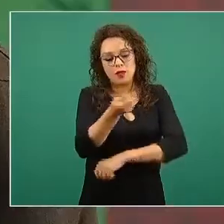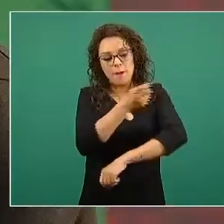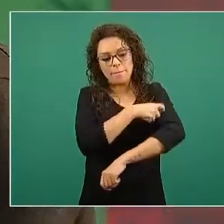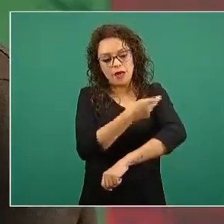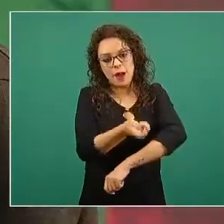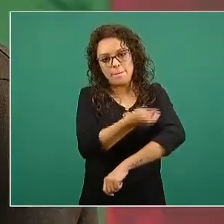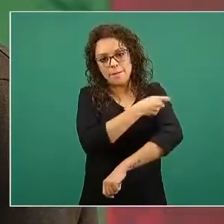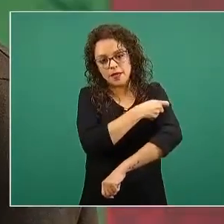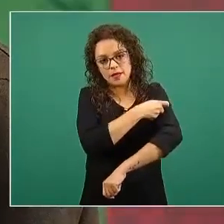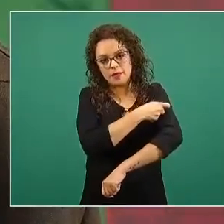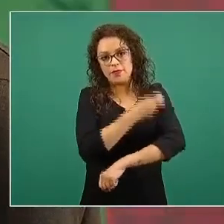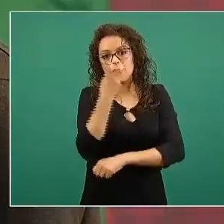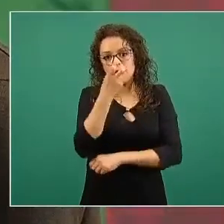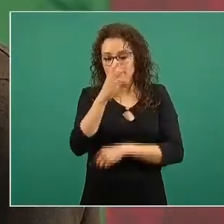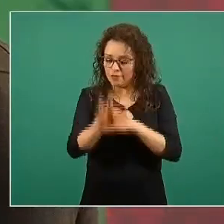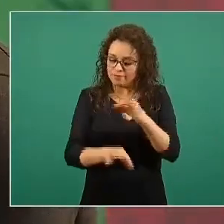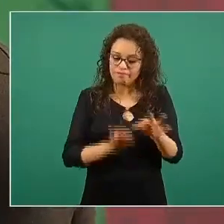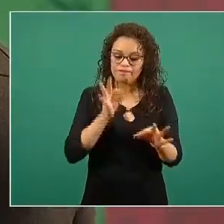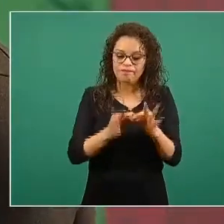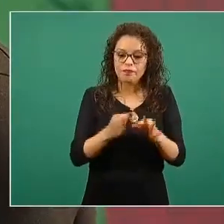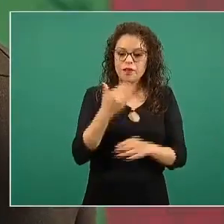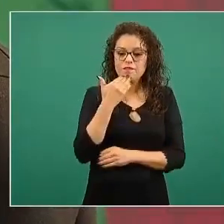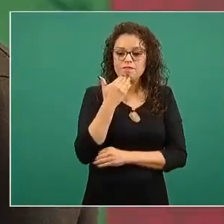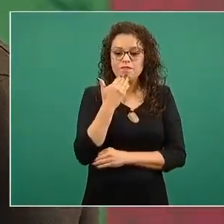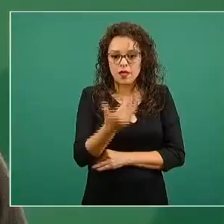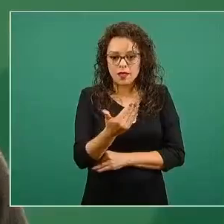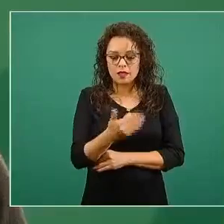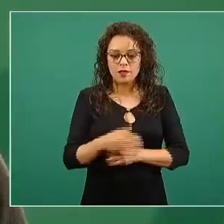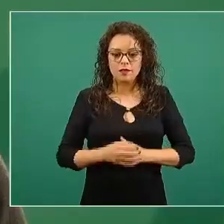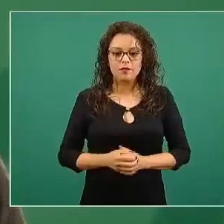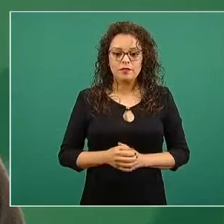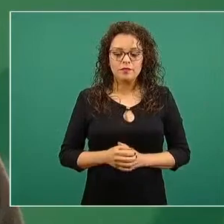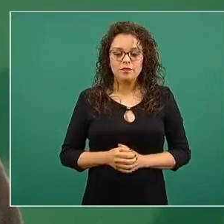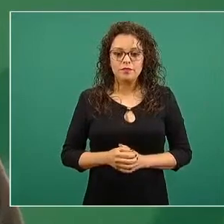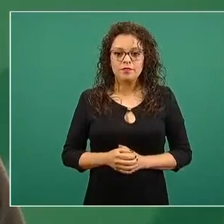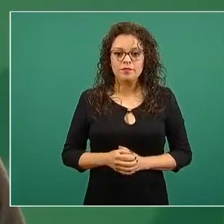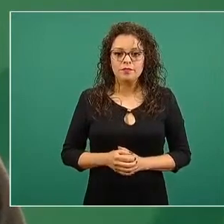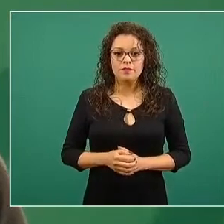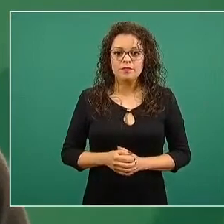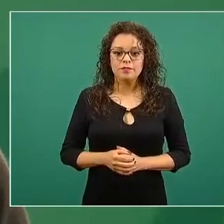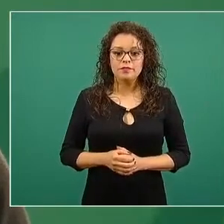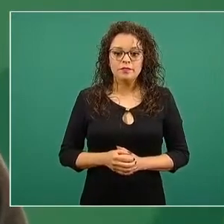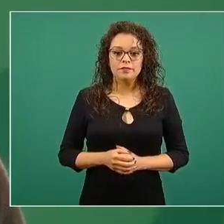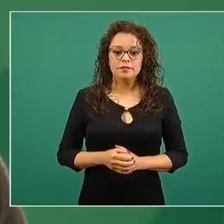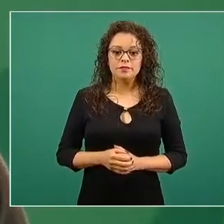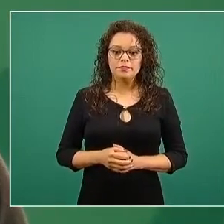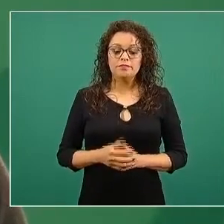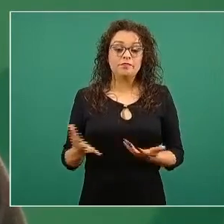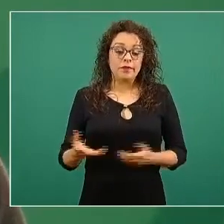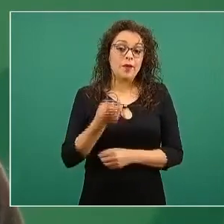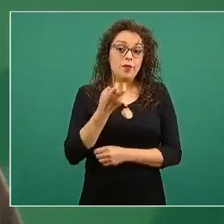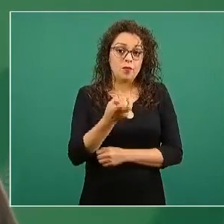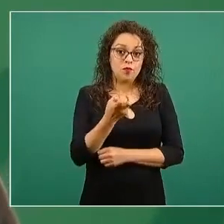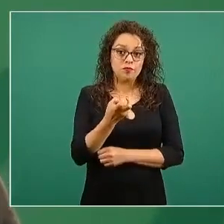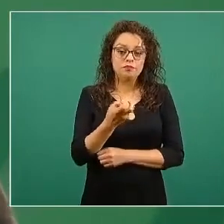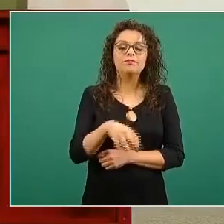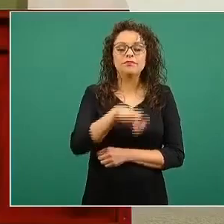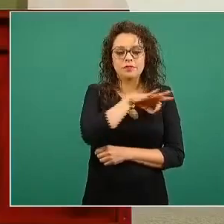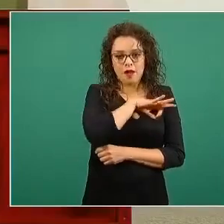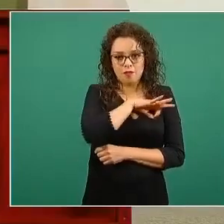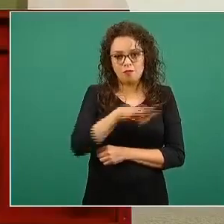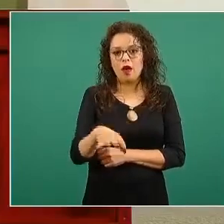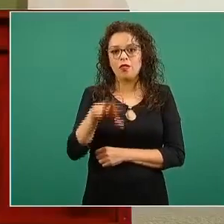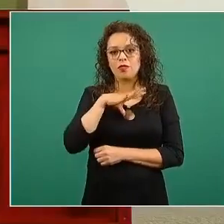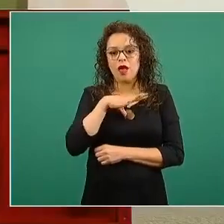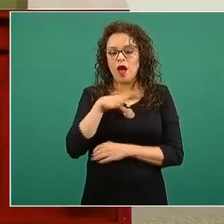está cumpliendo con el requisito y que en su momento este cumplimiento, pues lógicamente puede generar la protección